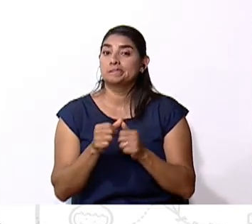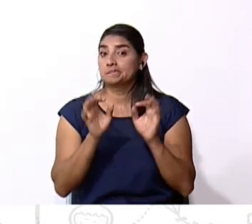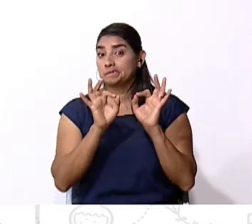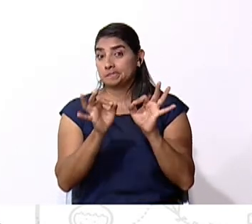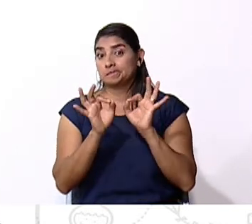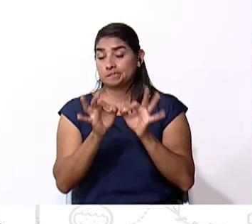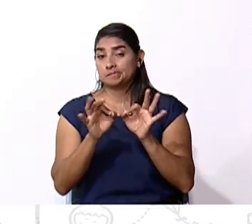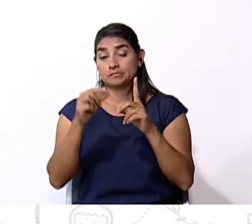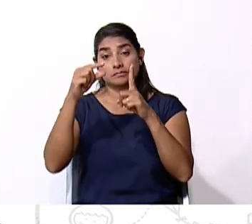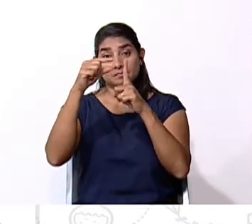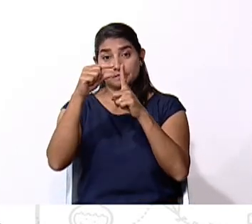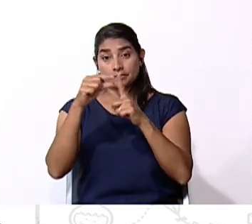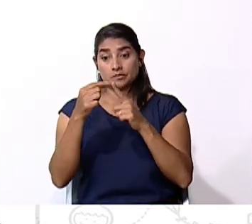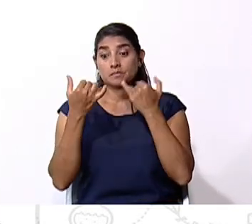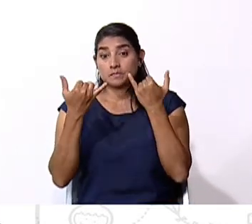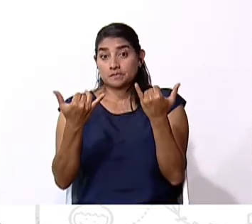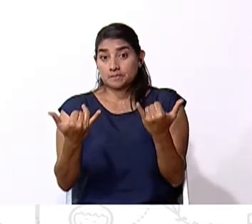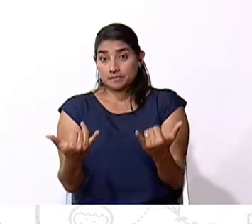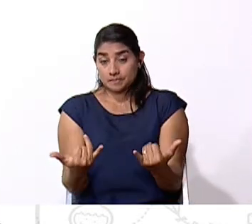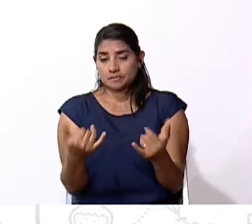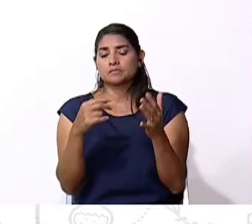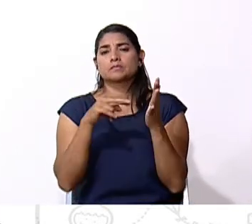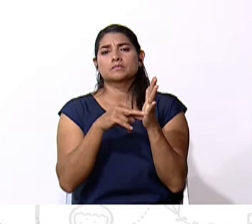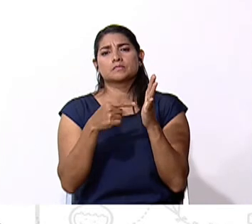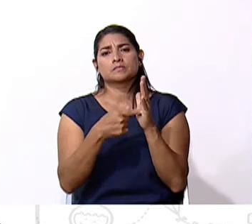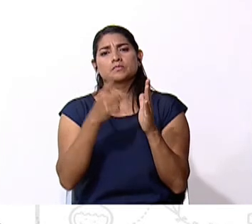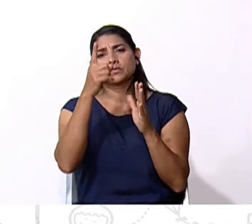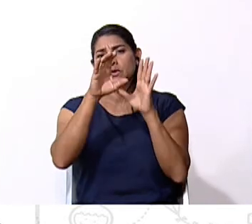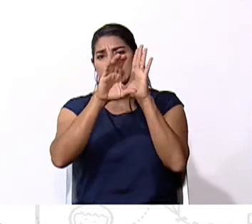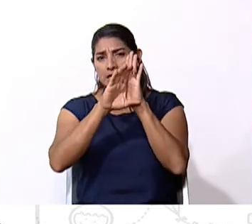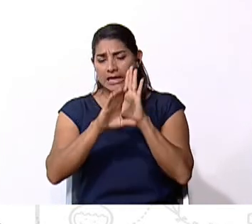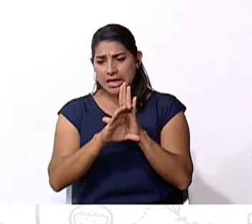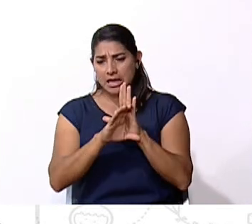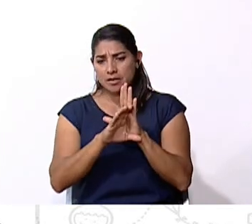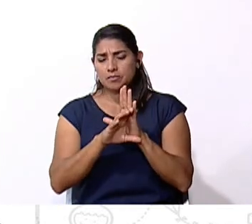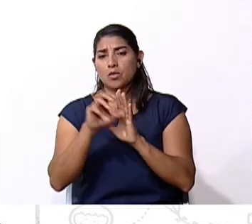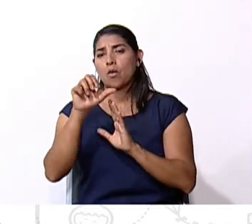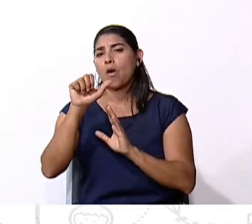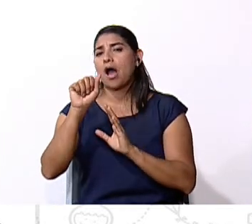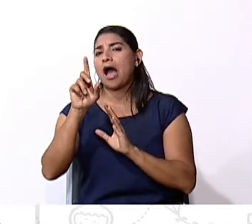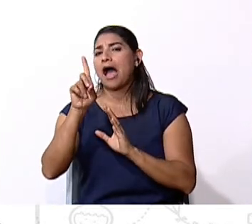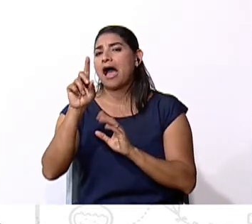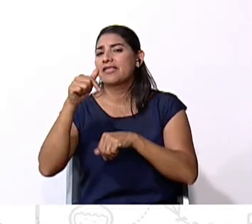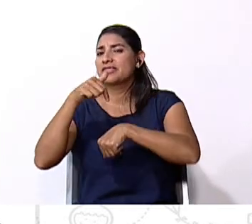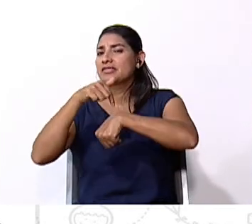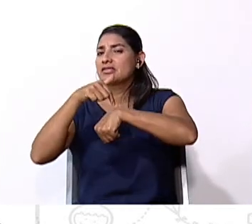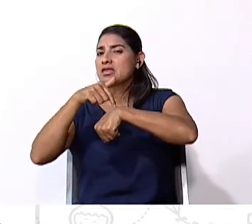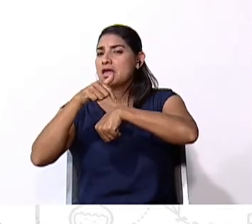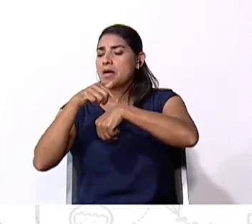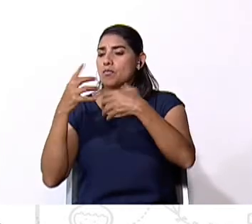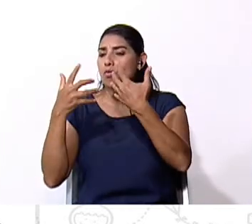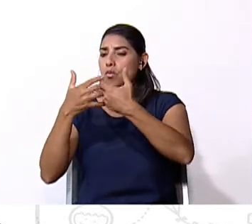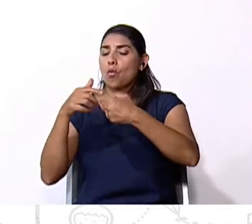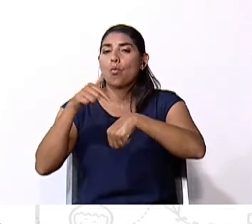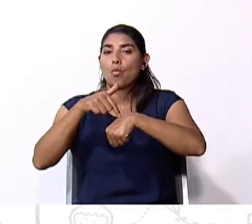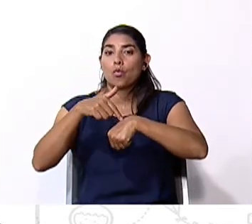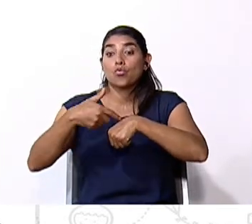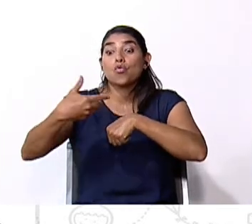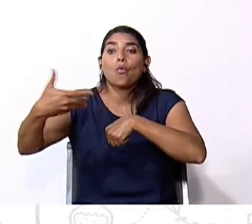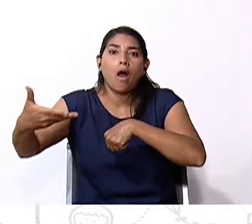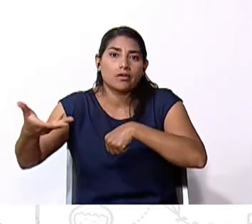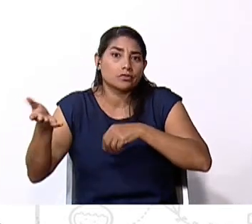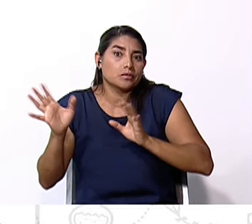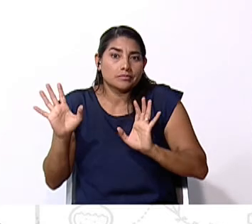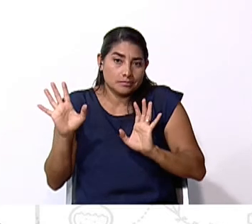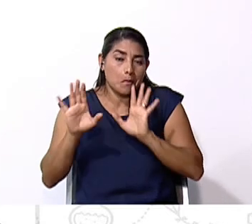Bien. La palabra ahora es un ejemplo de un adverbio de tiempo. Me indica cuándo, por